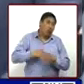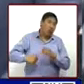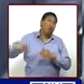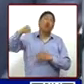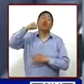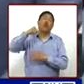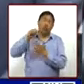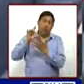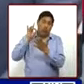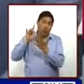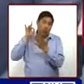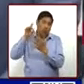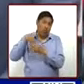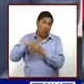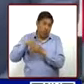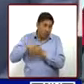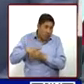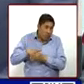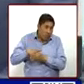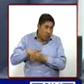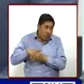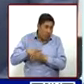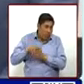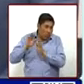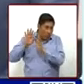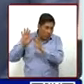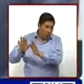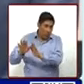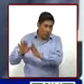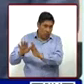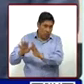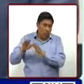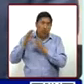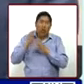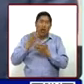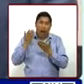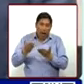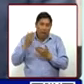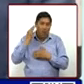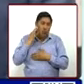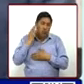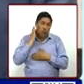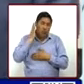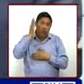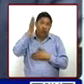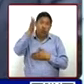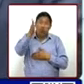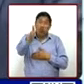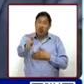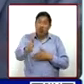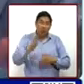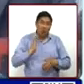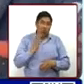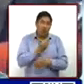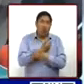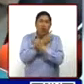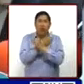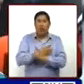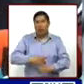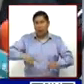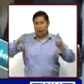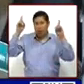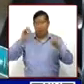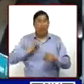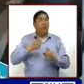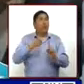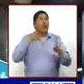Supremo Electoral, está el futuro de nuestra democracia.